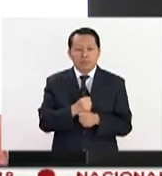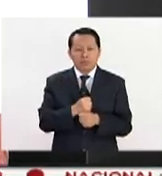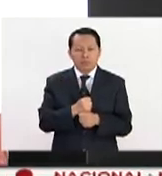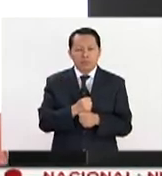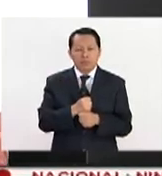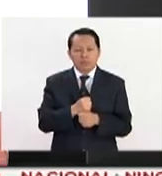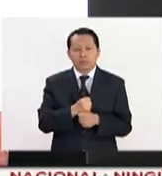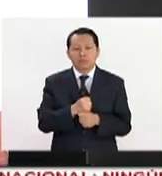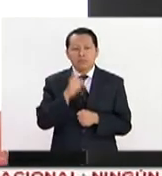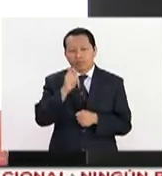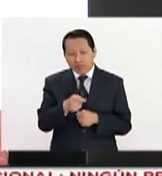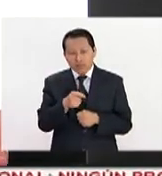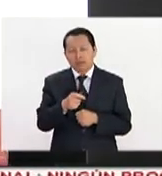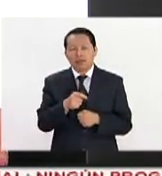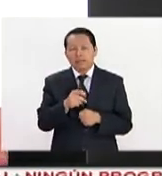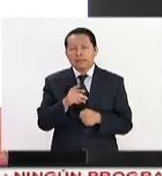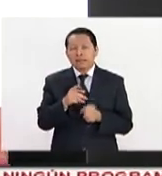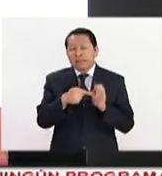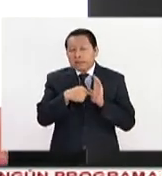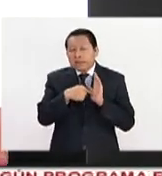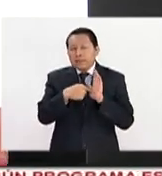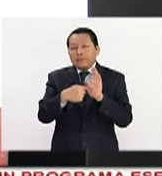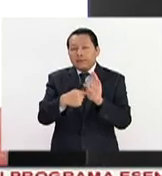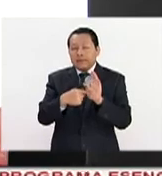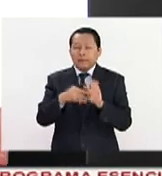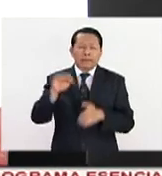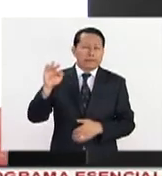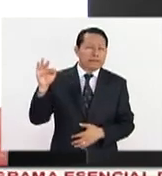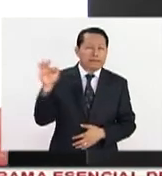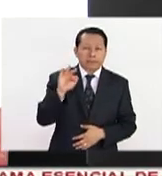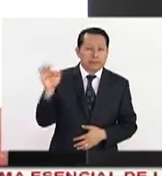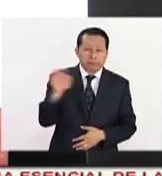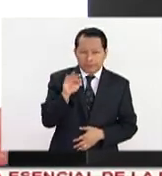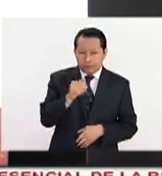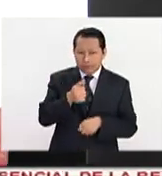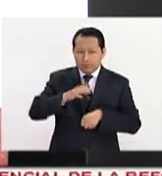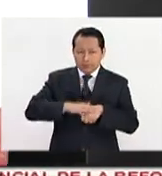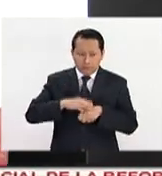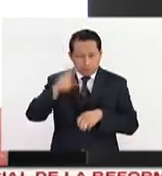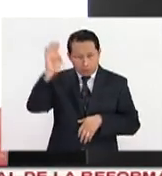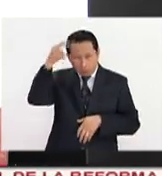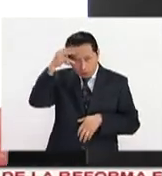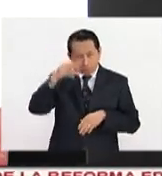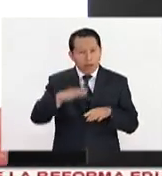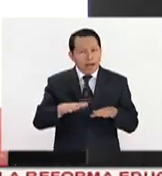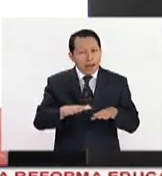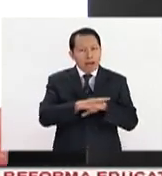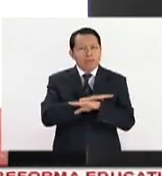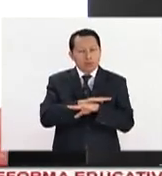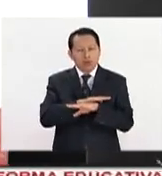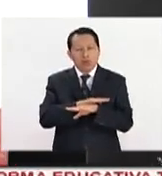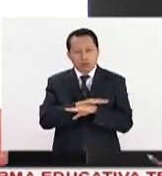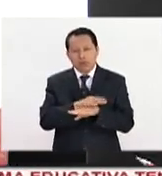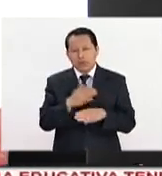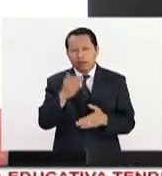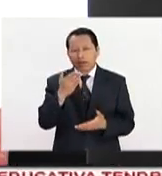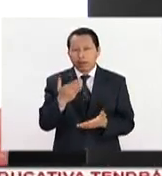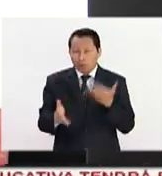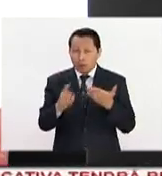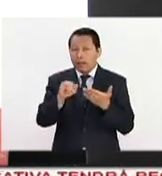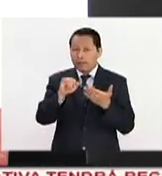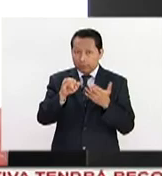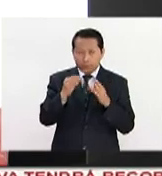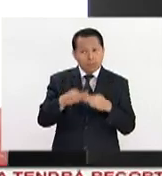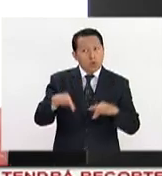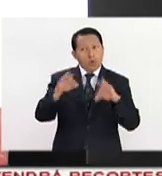nos adelanta que a lo mejor, al parecer, la administración de Trump está cambiando un poco el tono y le está dando la